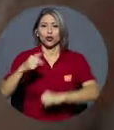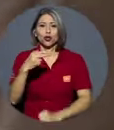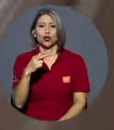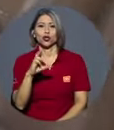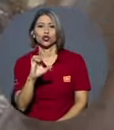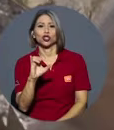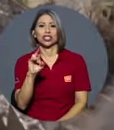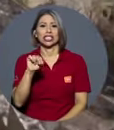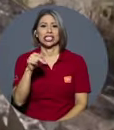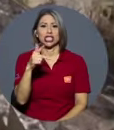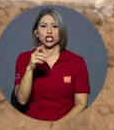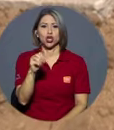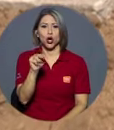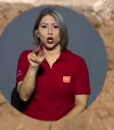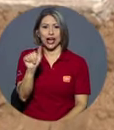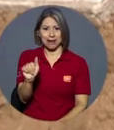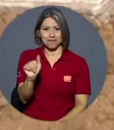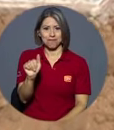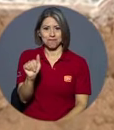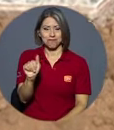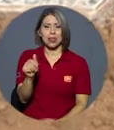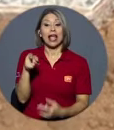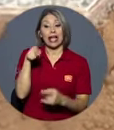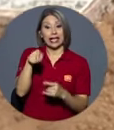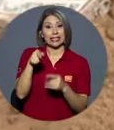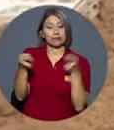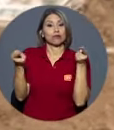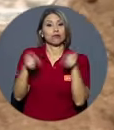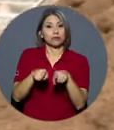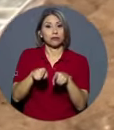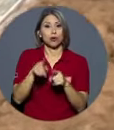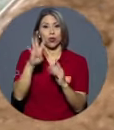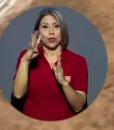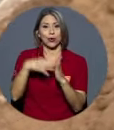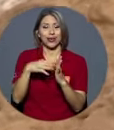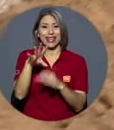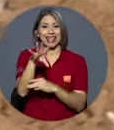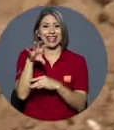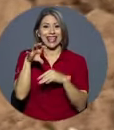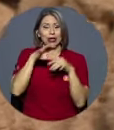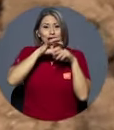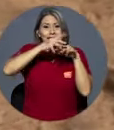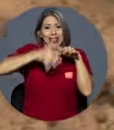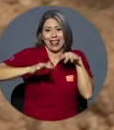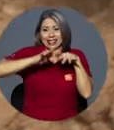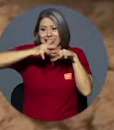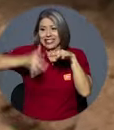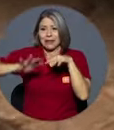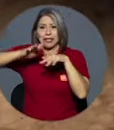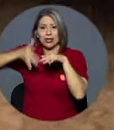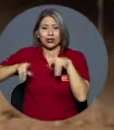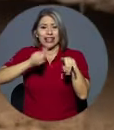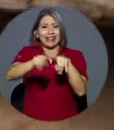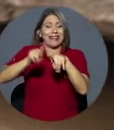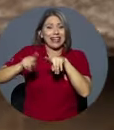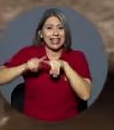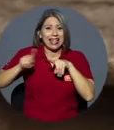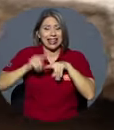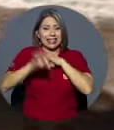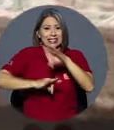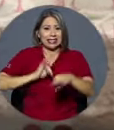Cinchona provocó, según el registro nuestro, 4.500 deslizamientos de todos los tamaños y de varios